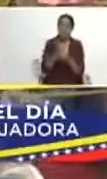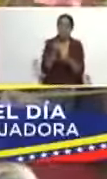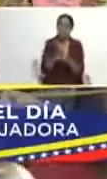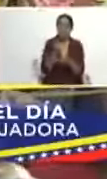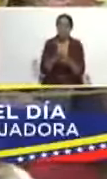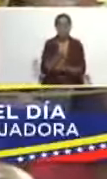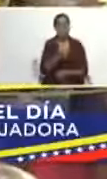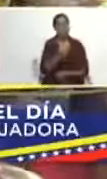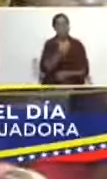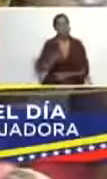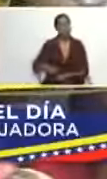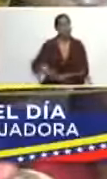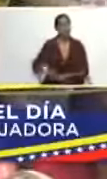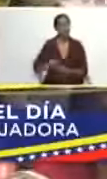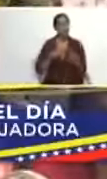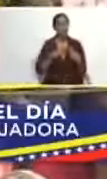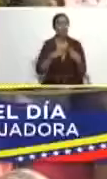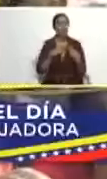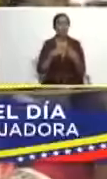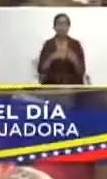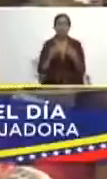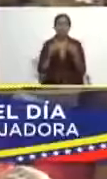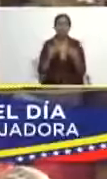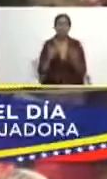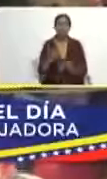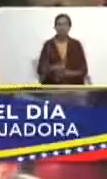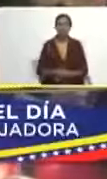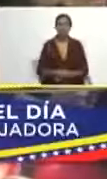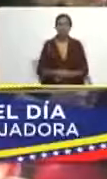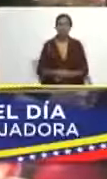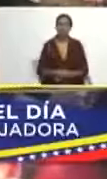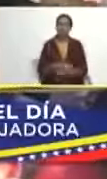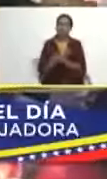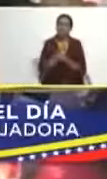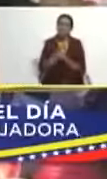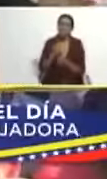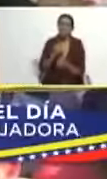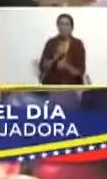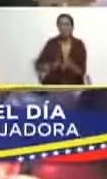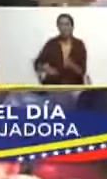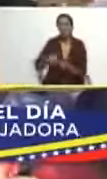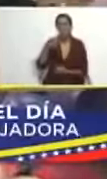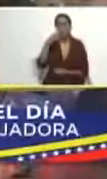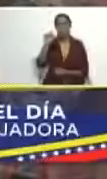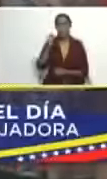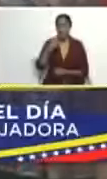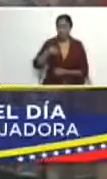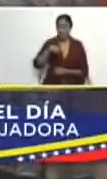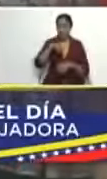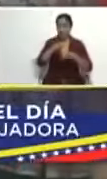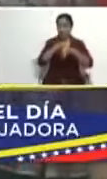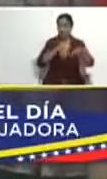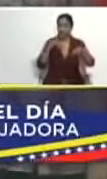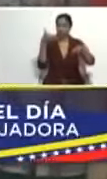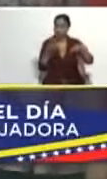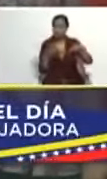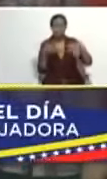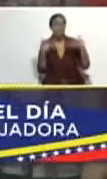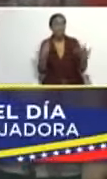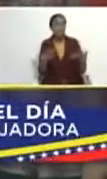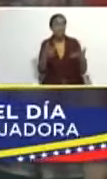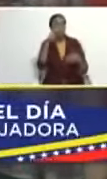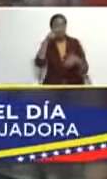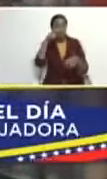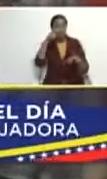presidente valiente! Querido presidente Nicolás Maduro, aquí está su pueblo de Coro